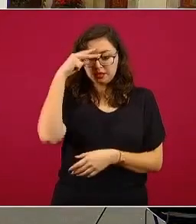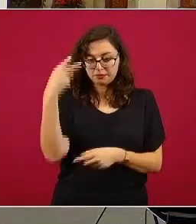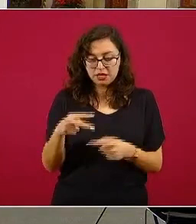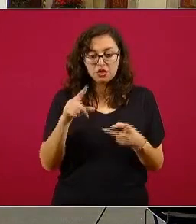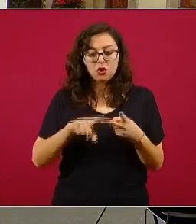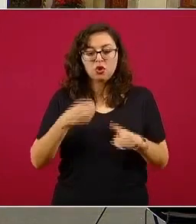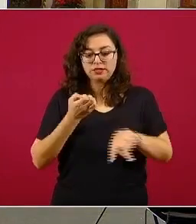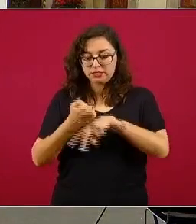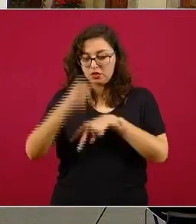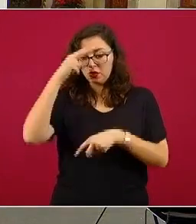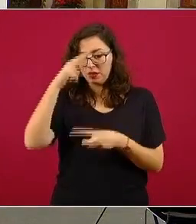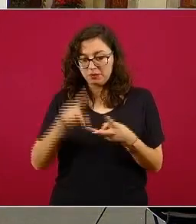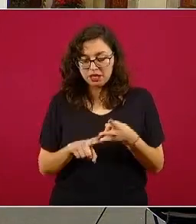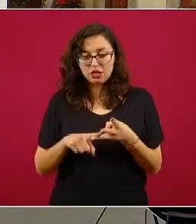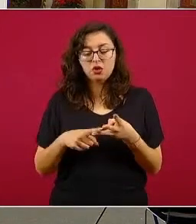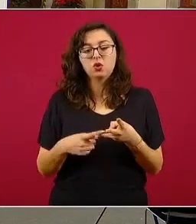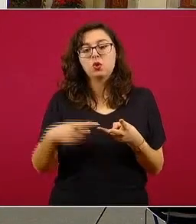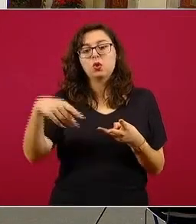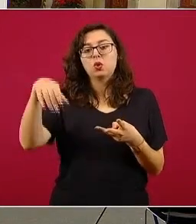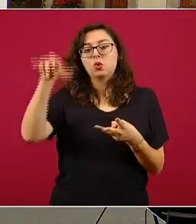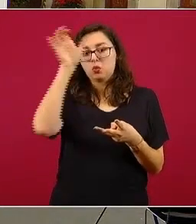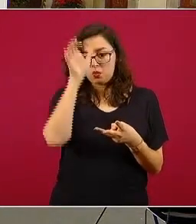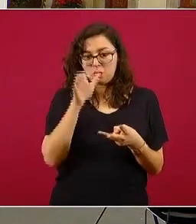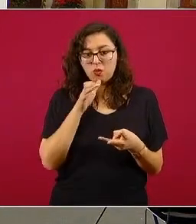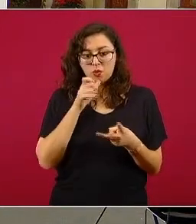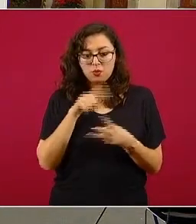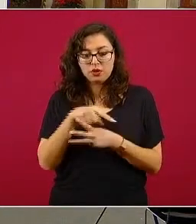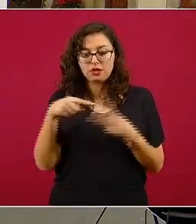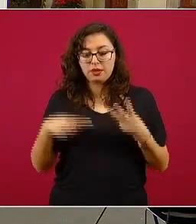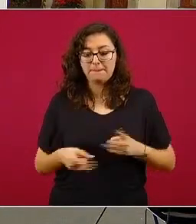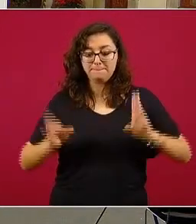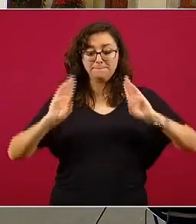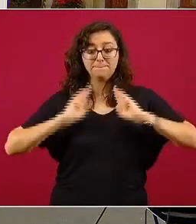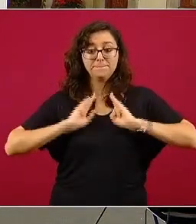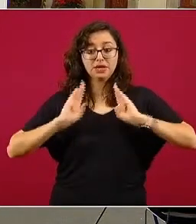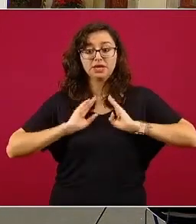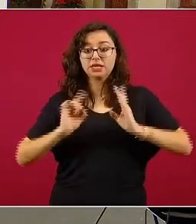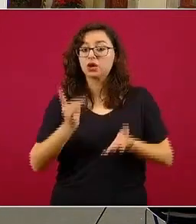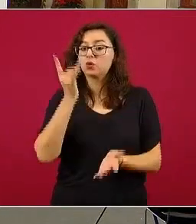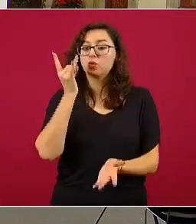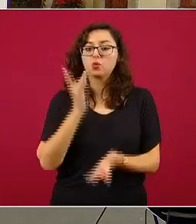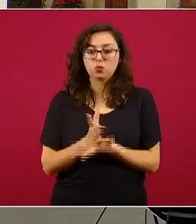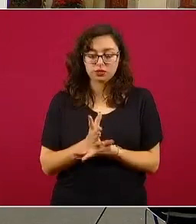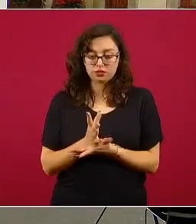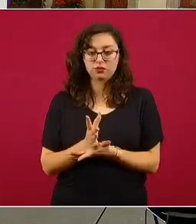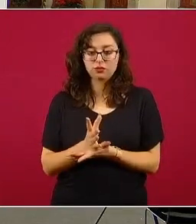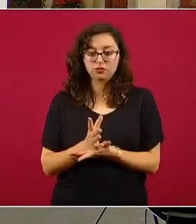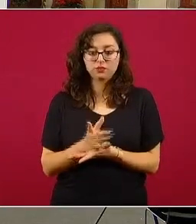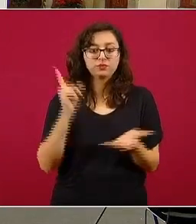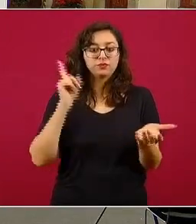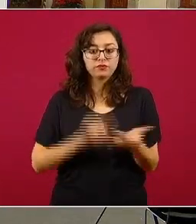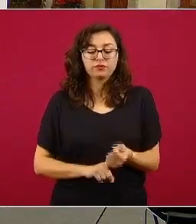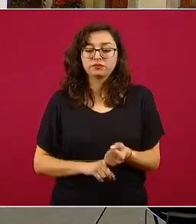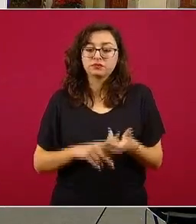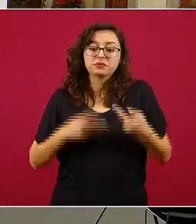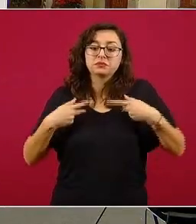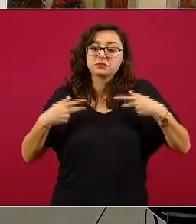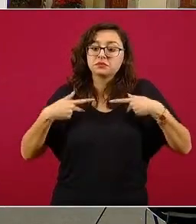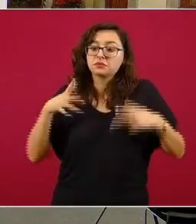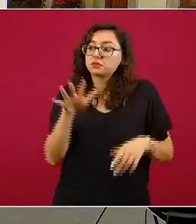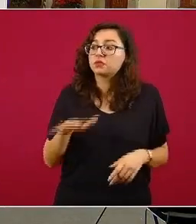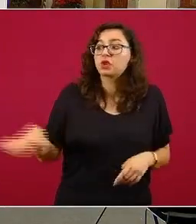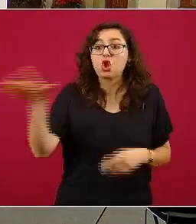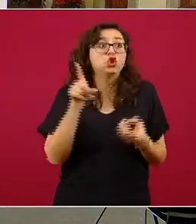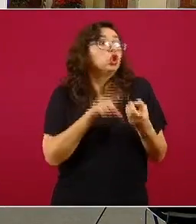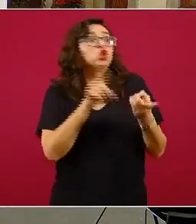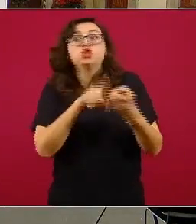Coahuila. Y los puntos son instalaciones militares exclusivamente. En este momento es irrelevante para la población dónde va a